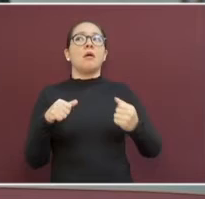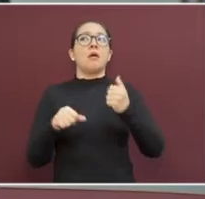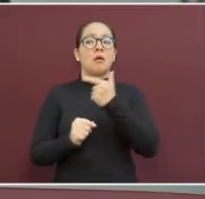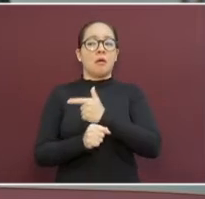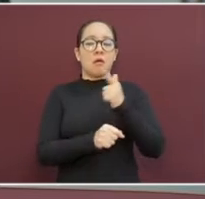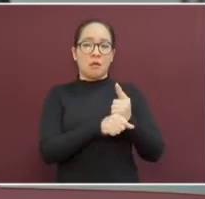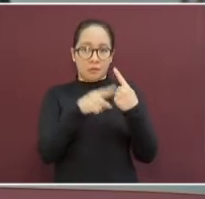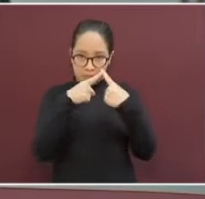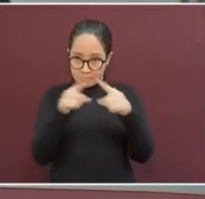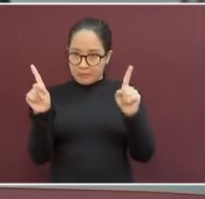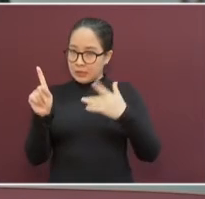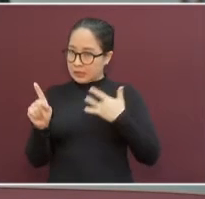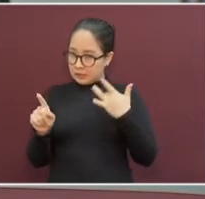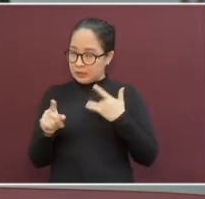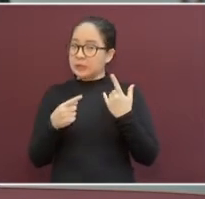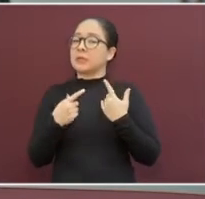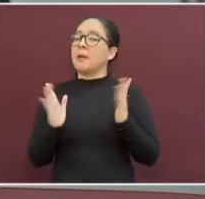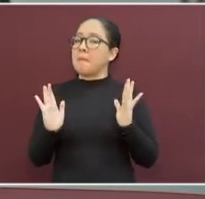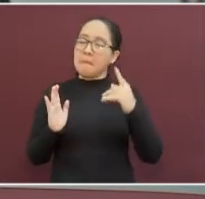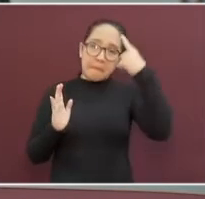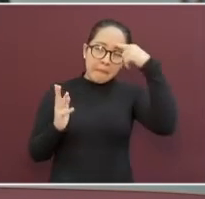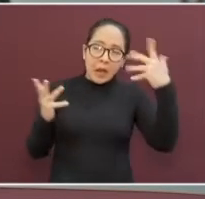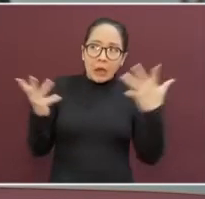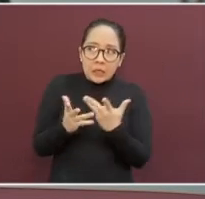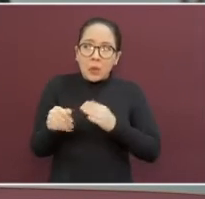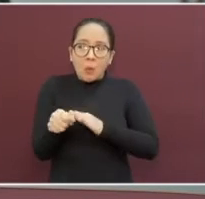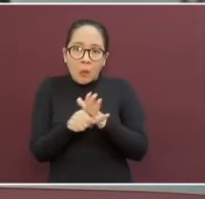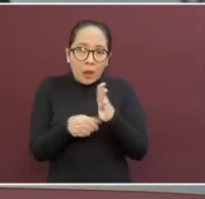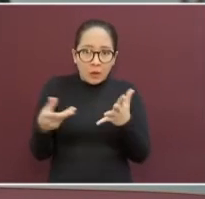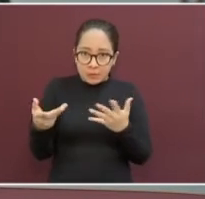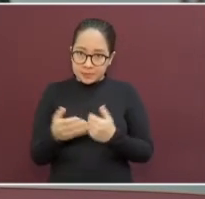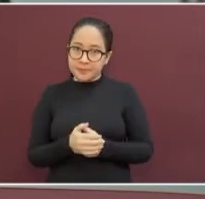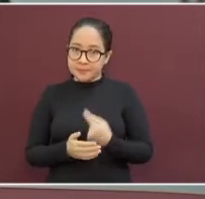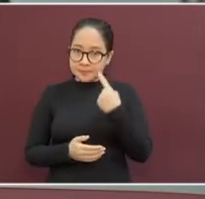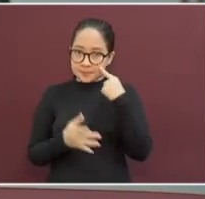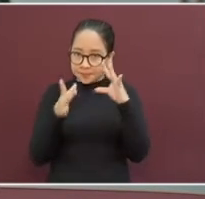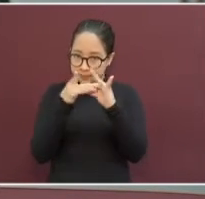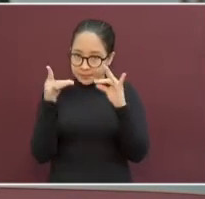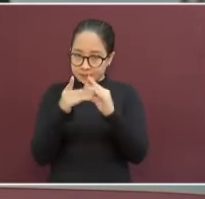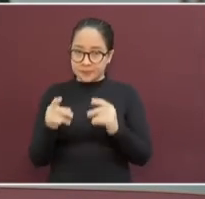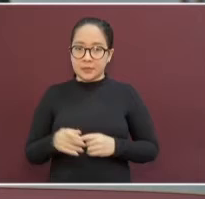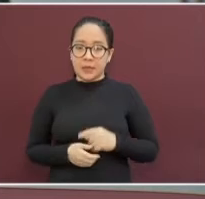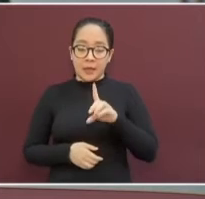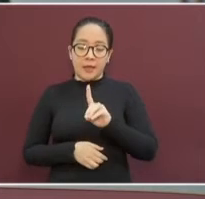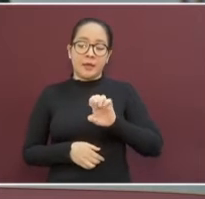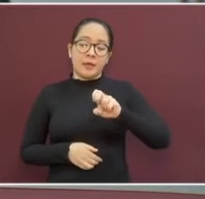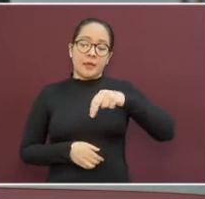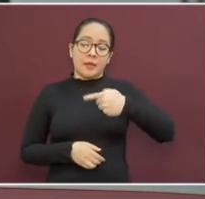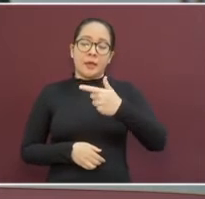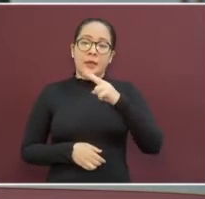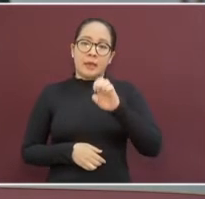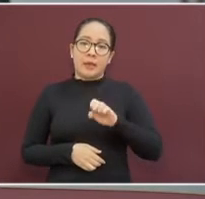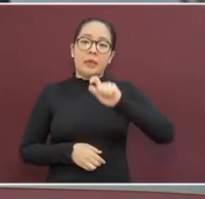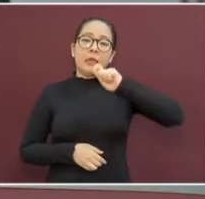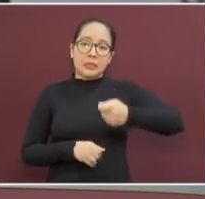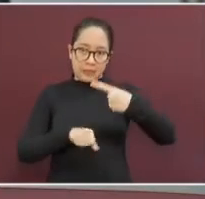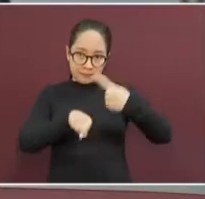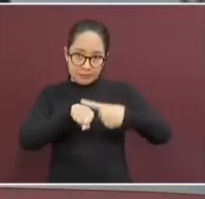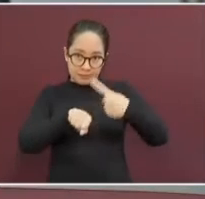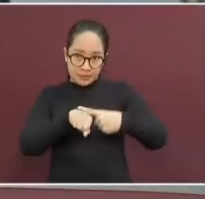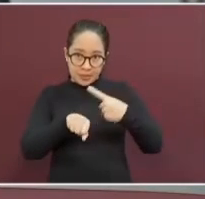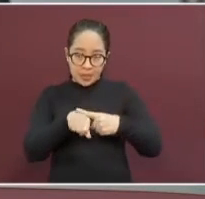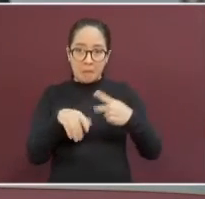sintomatología a fin de saber qué hacer en caso de padecer las el dengue es una enfermedad transmitida a las